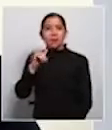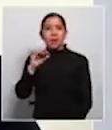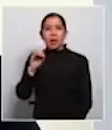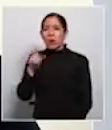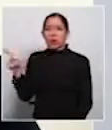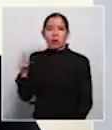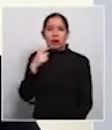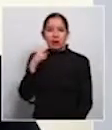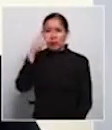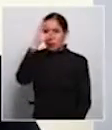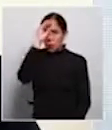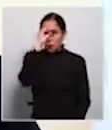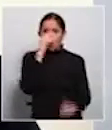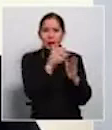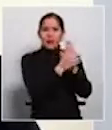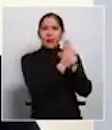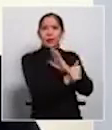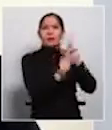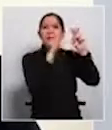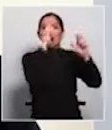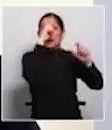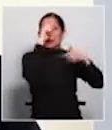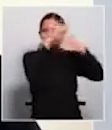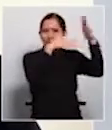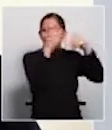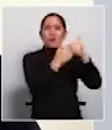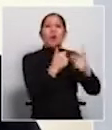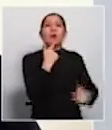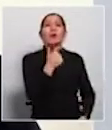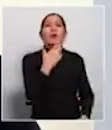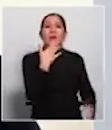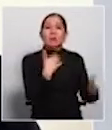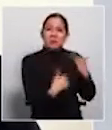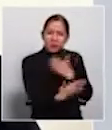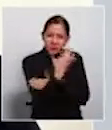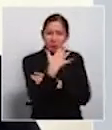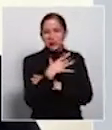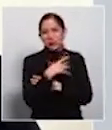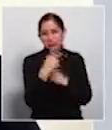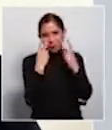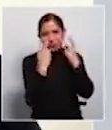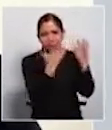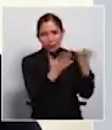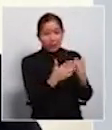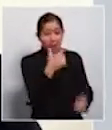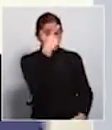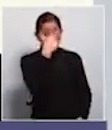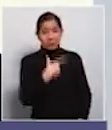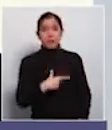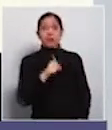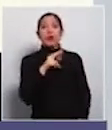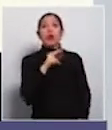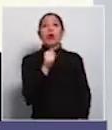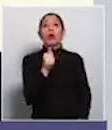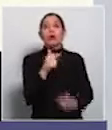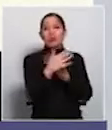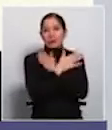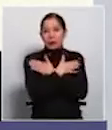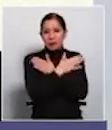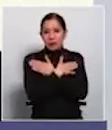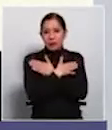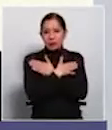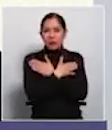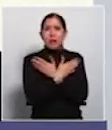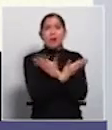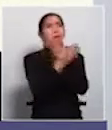es especialista en temas tecnológicos. ¿Cómo está? Muy buenos días, un gusto que nos acompañe. Lorena Bandín los saluda. Estamos en vivo